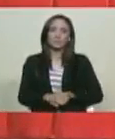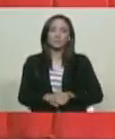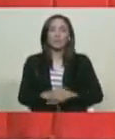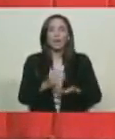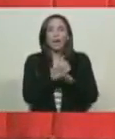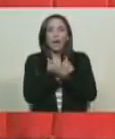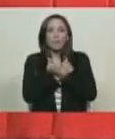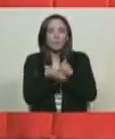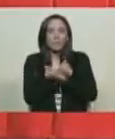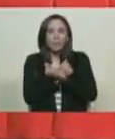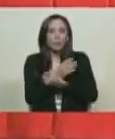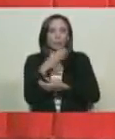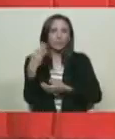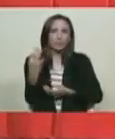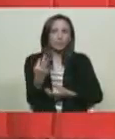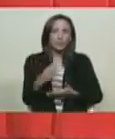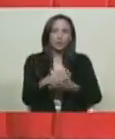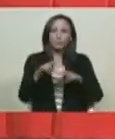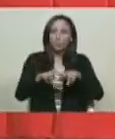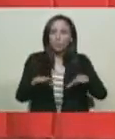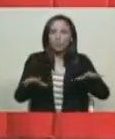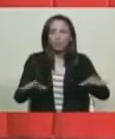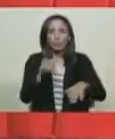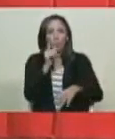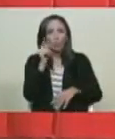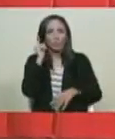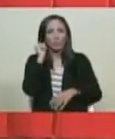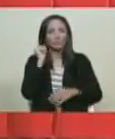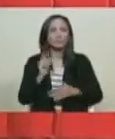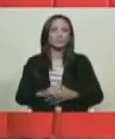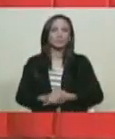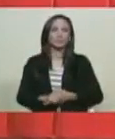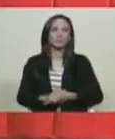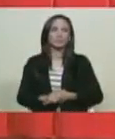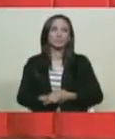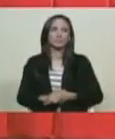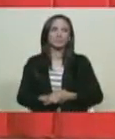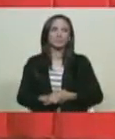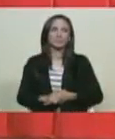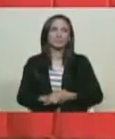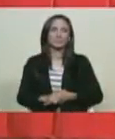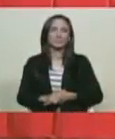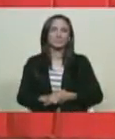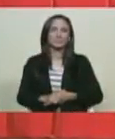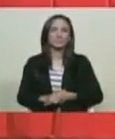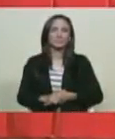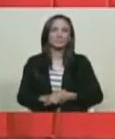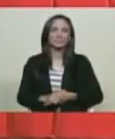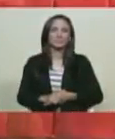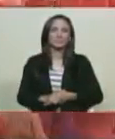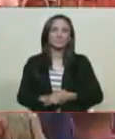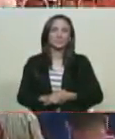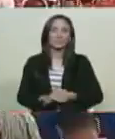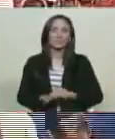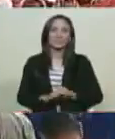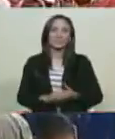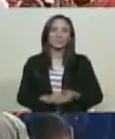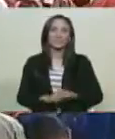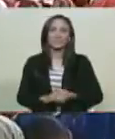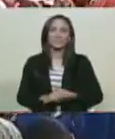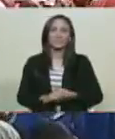patria, del amor a los niños, a las niñas, del amor a nuestro pueblo, del amor a nuestra